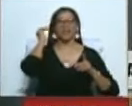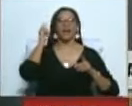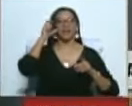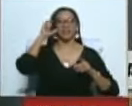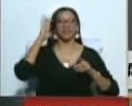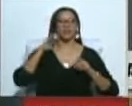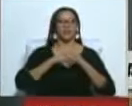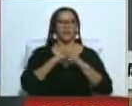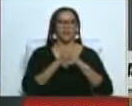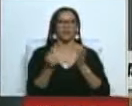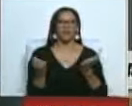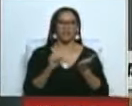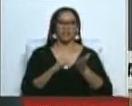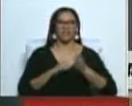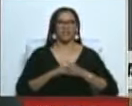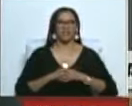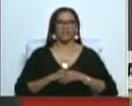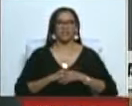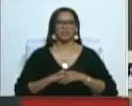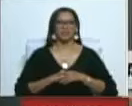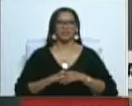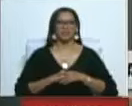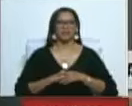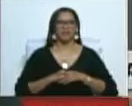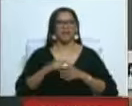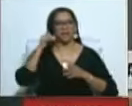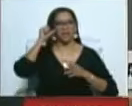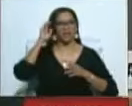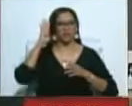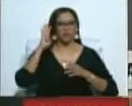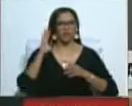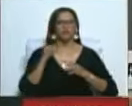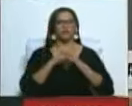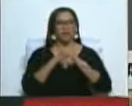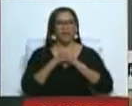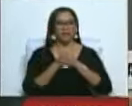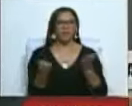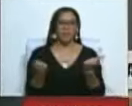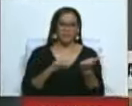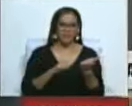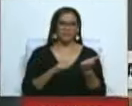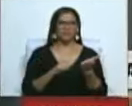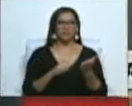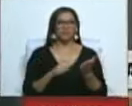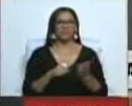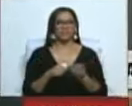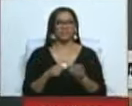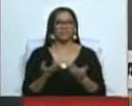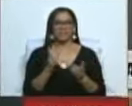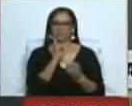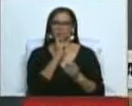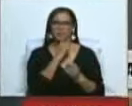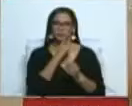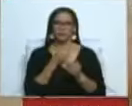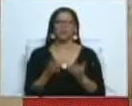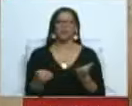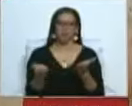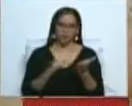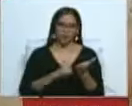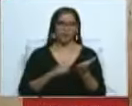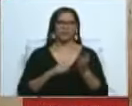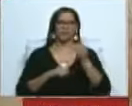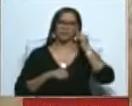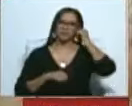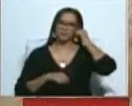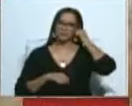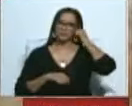rogando y con el mazo dando. Así nació, adiós rogando con el mazo dando, que se transformó en el mazo. En el mazo dando. Sí. En el